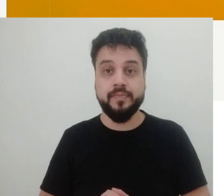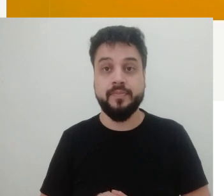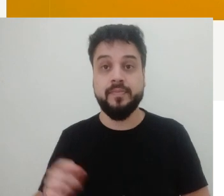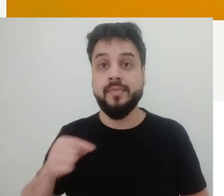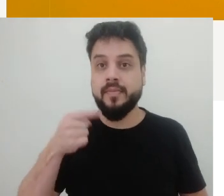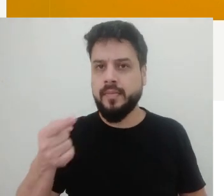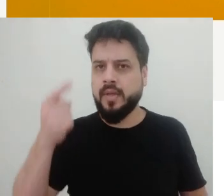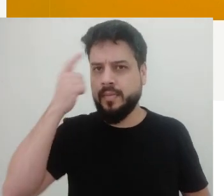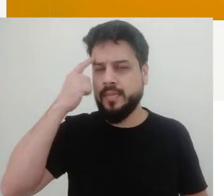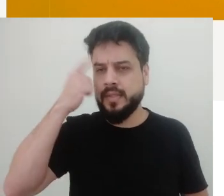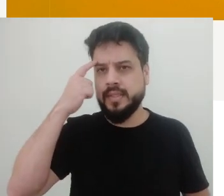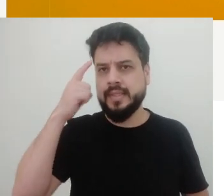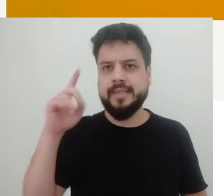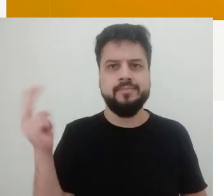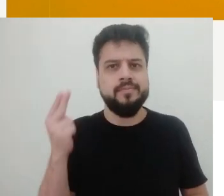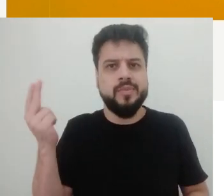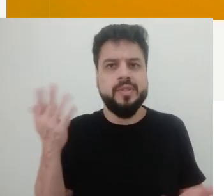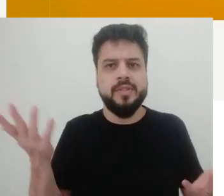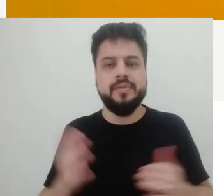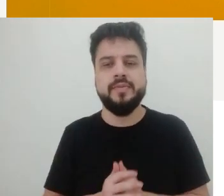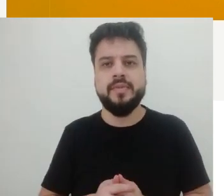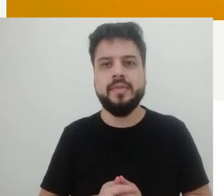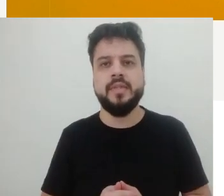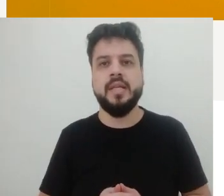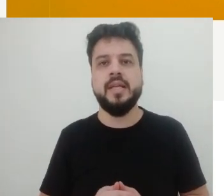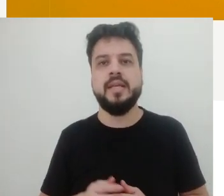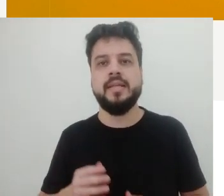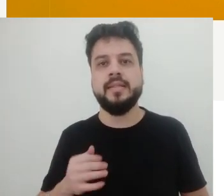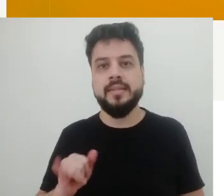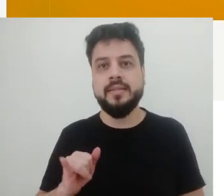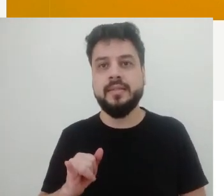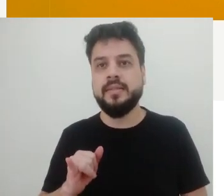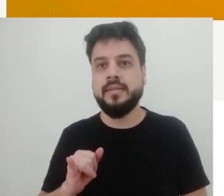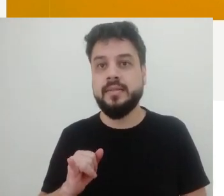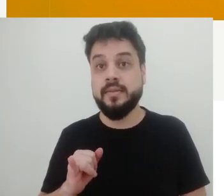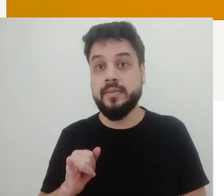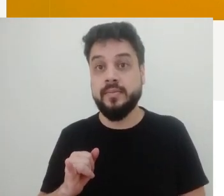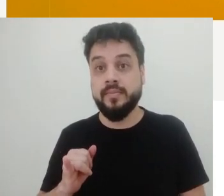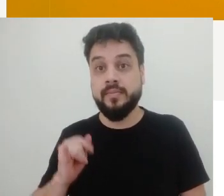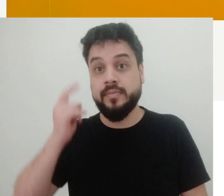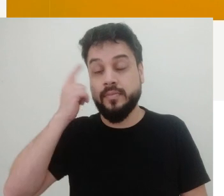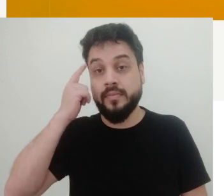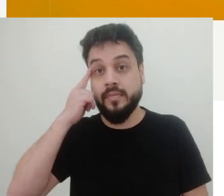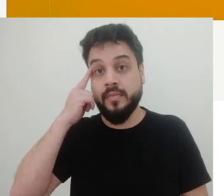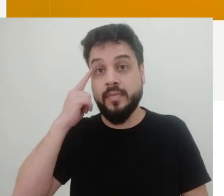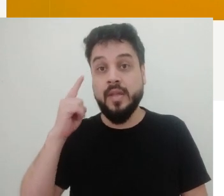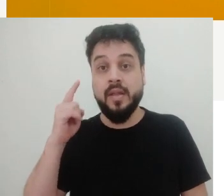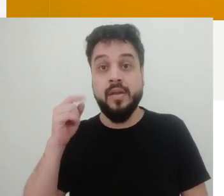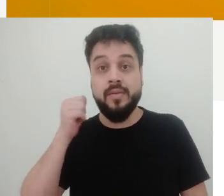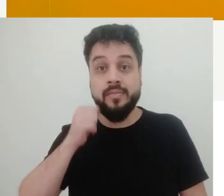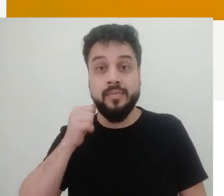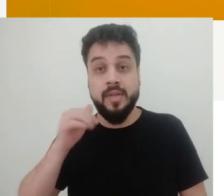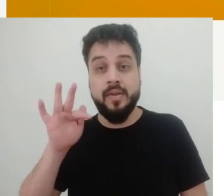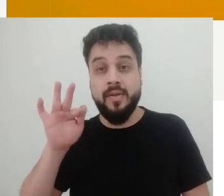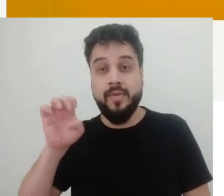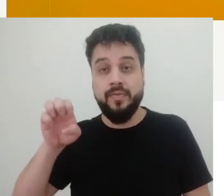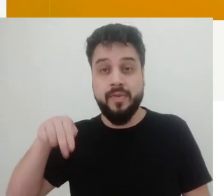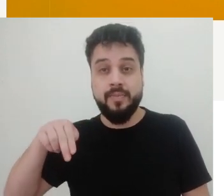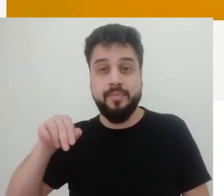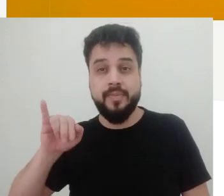que he mencionado prácticamente en su vida no citaron ninguna mujer dentro del pensamiento